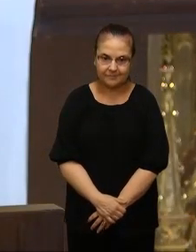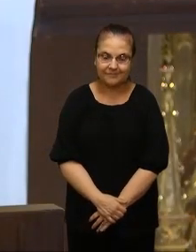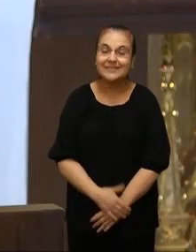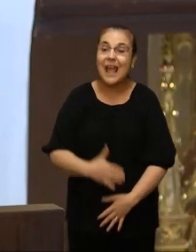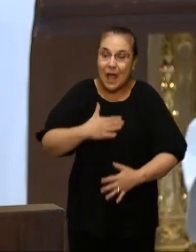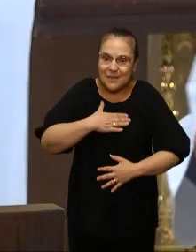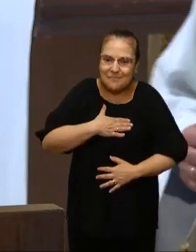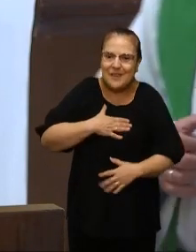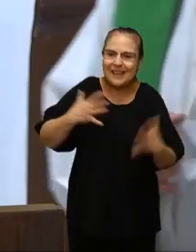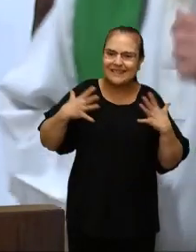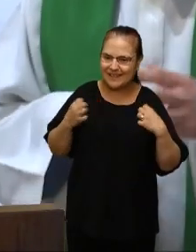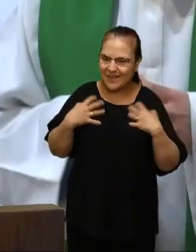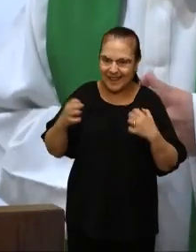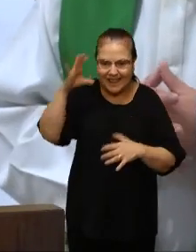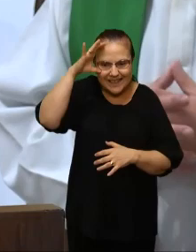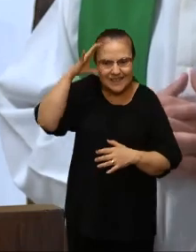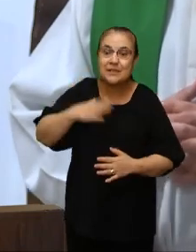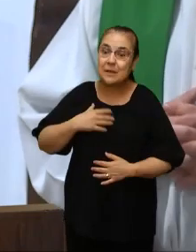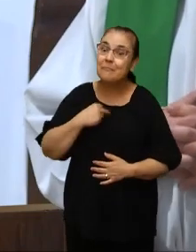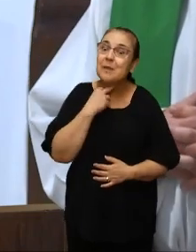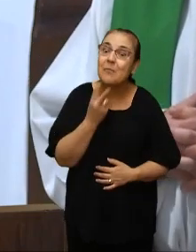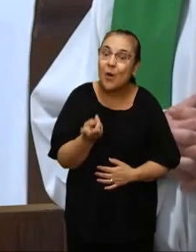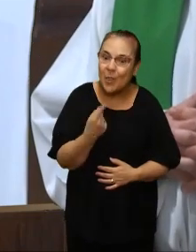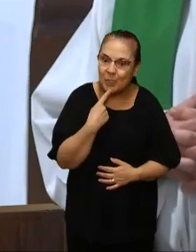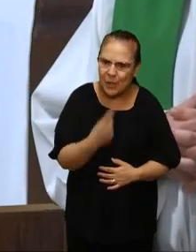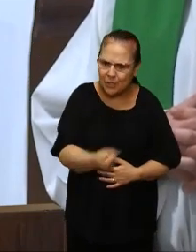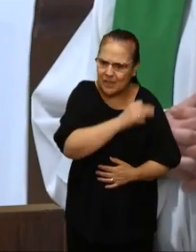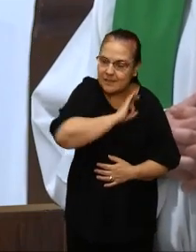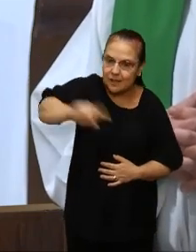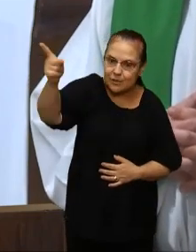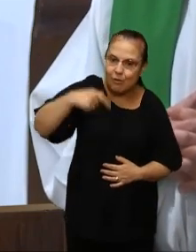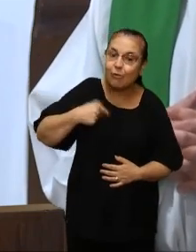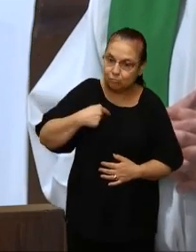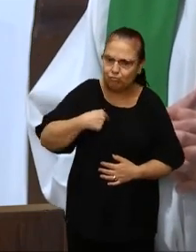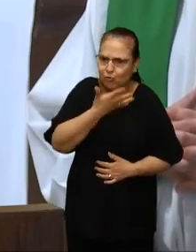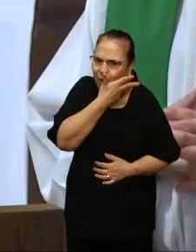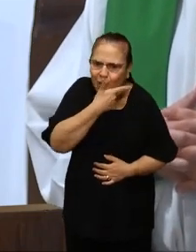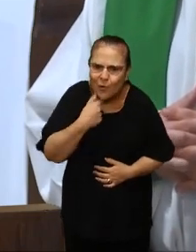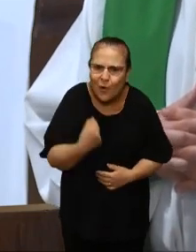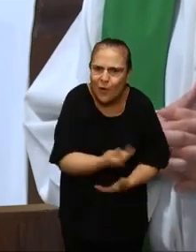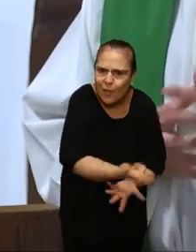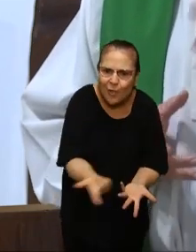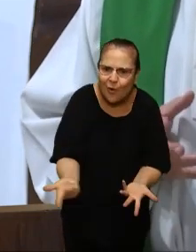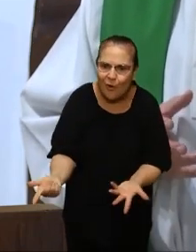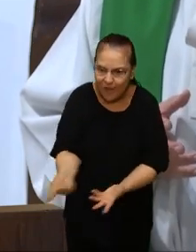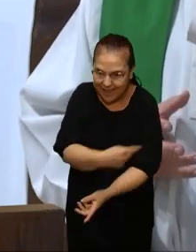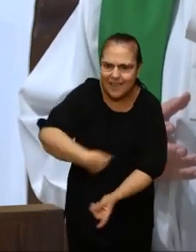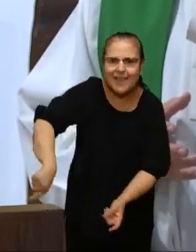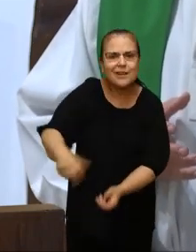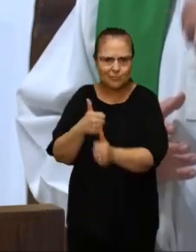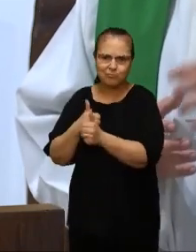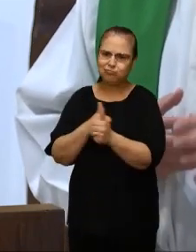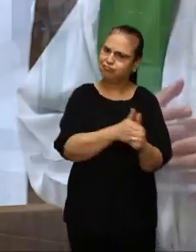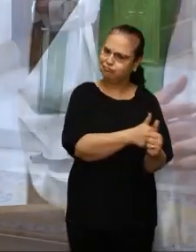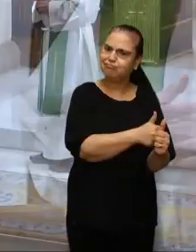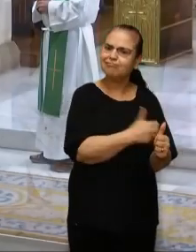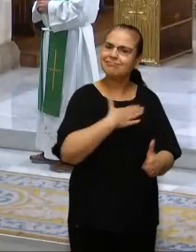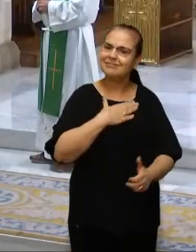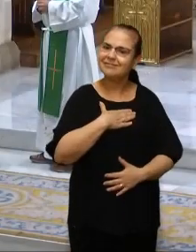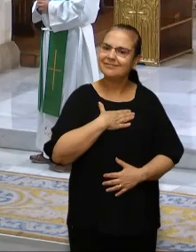Mis ovejas escuchan mi voz, dice el Señor, y yo las conozco, y ellas me siguen.